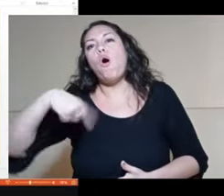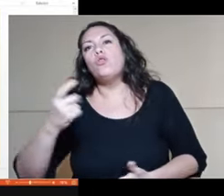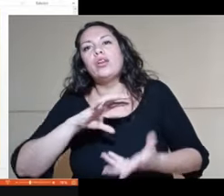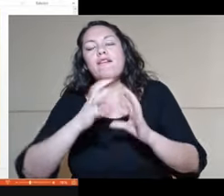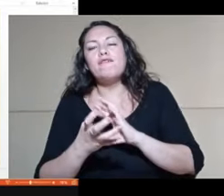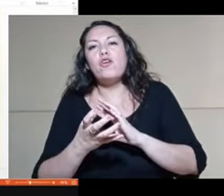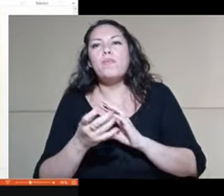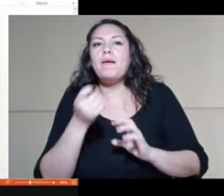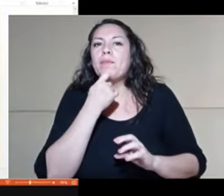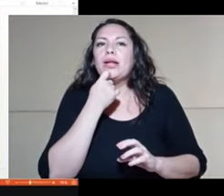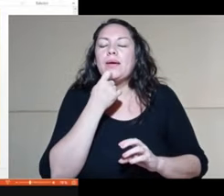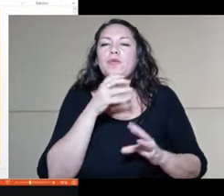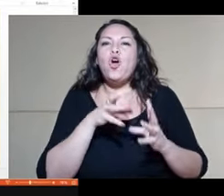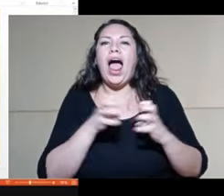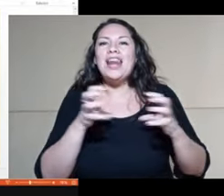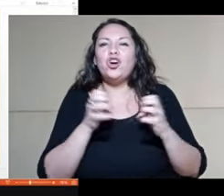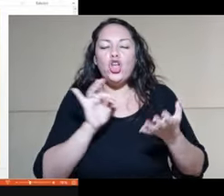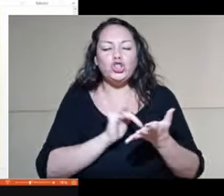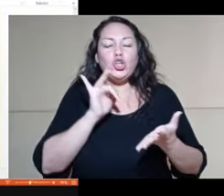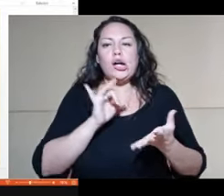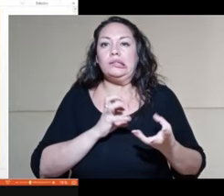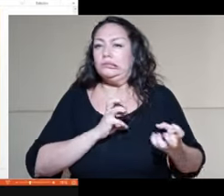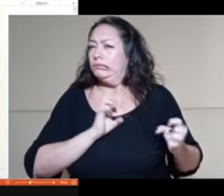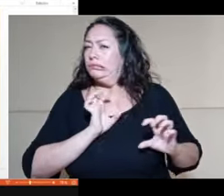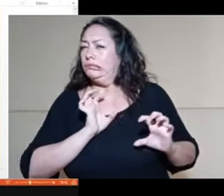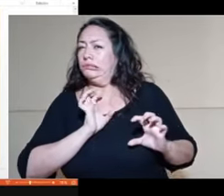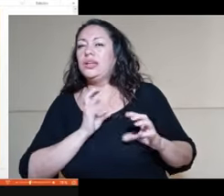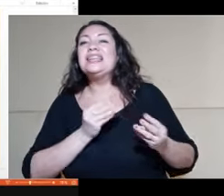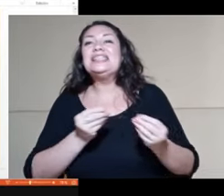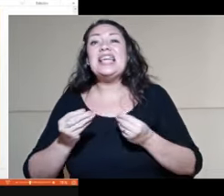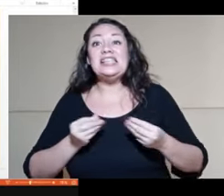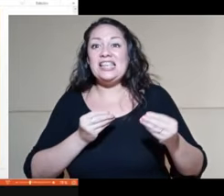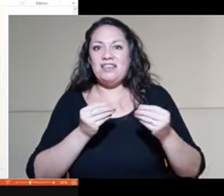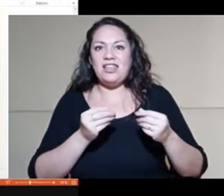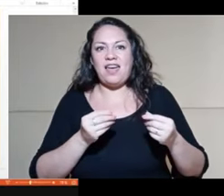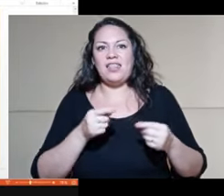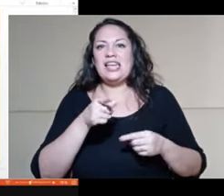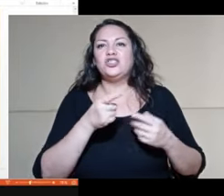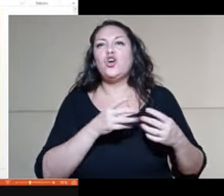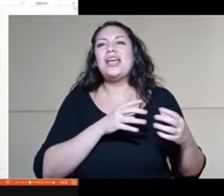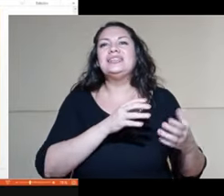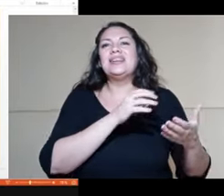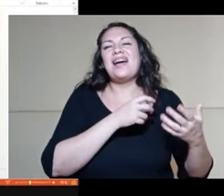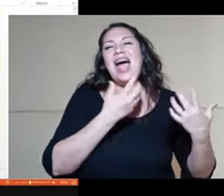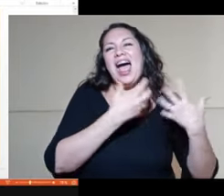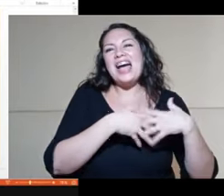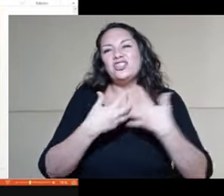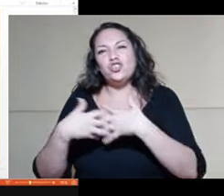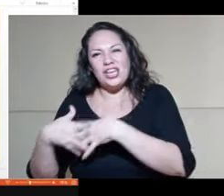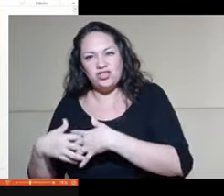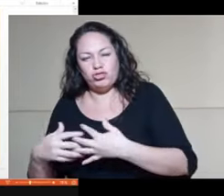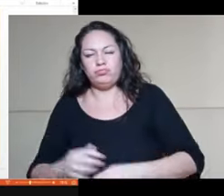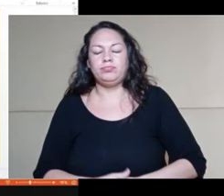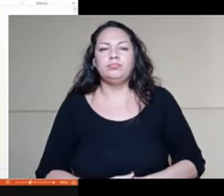por ejemplo, cuando uno toca algodón o ciertas estructuras que tienen que ver, claro, con la sensibilidad. Eso es por las